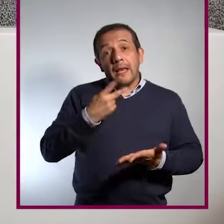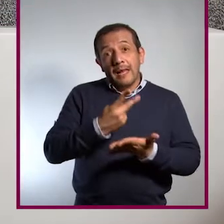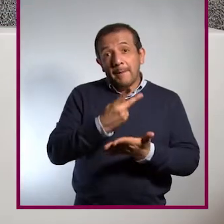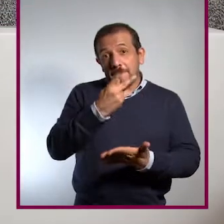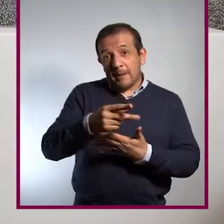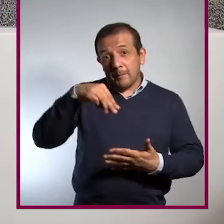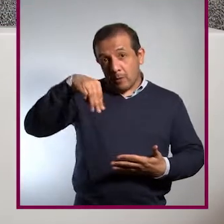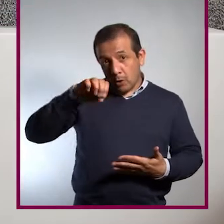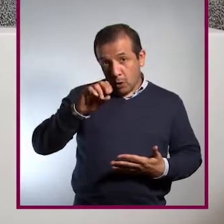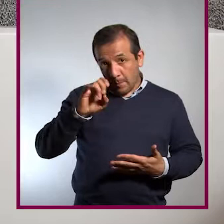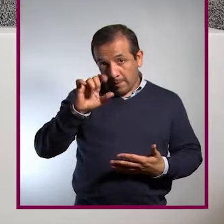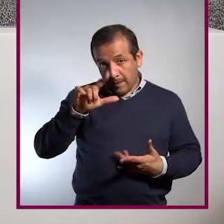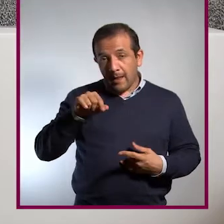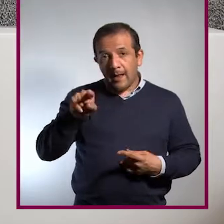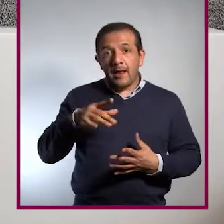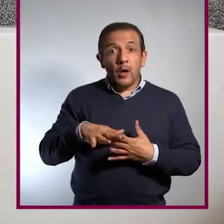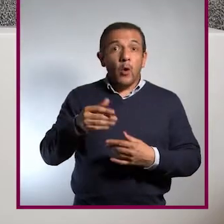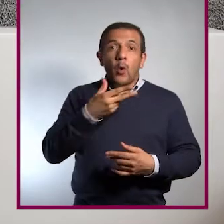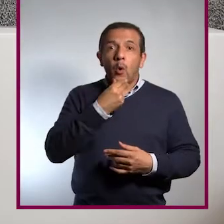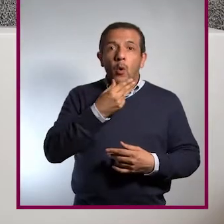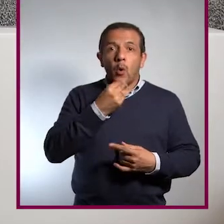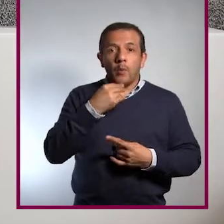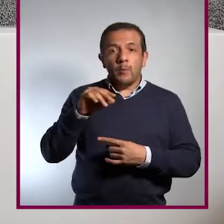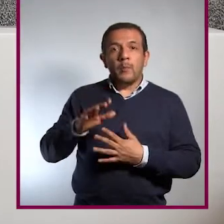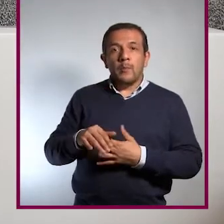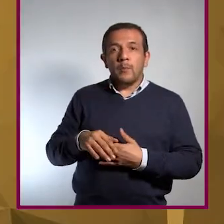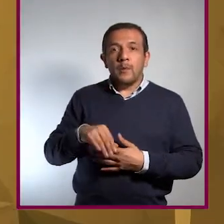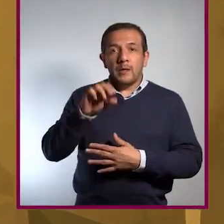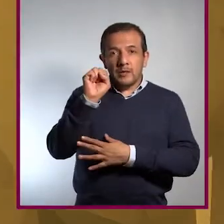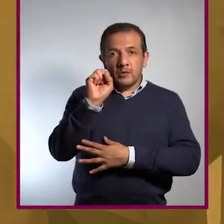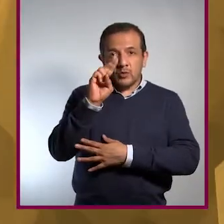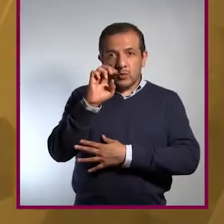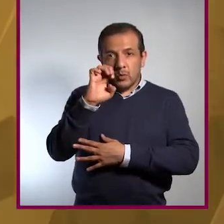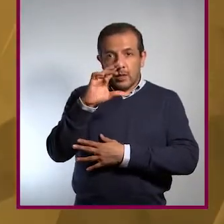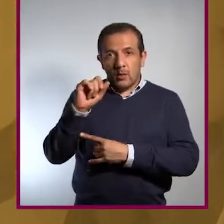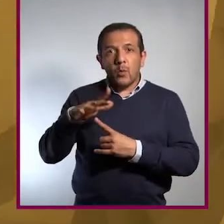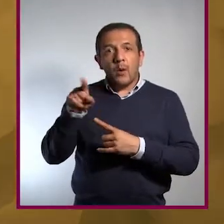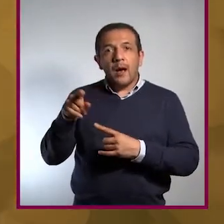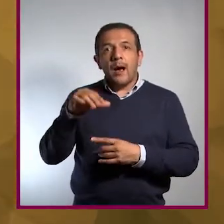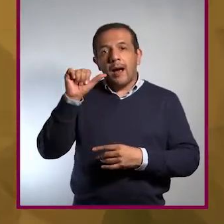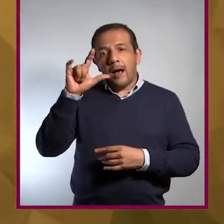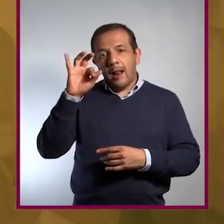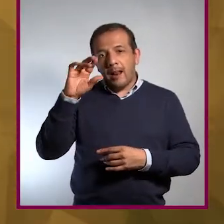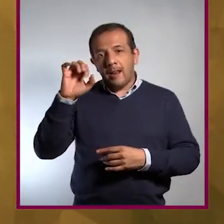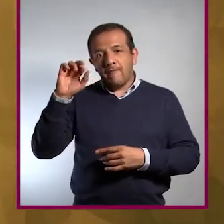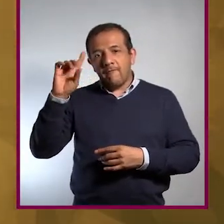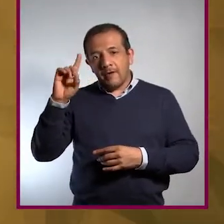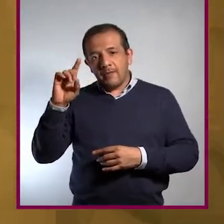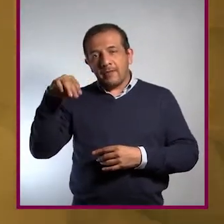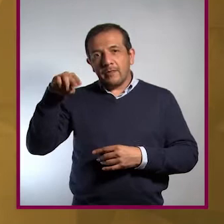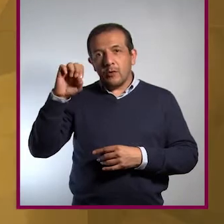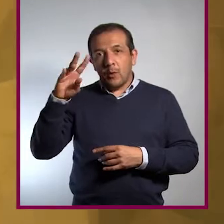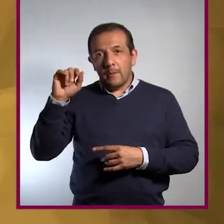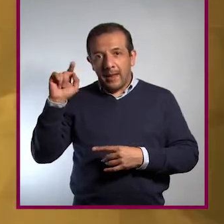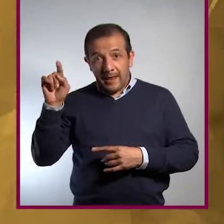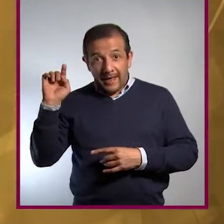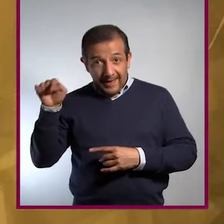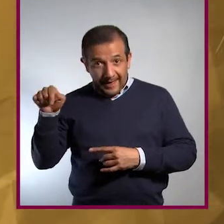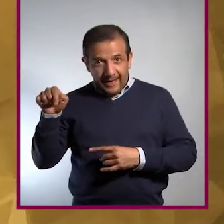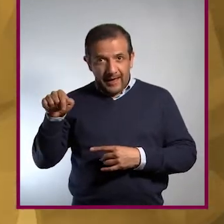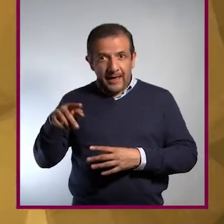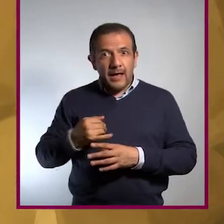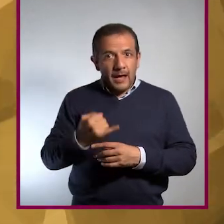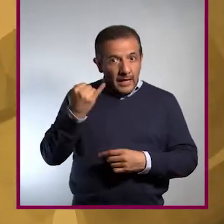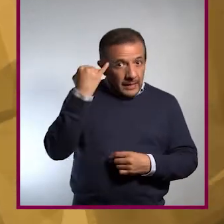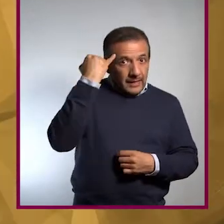El premio Nobel surgió a raíz de que su fundador, el sueco Alfred Nobel, inventor de la dinamita,